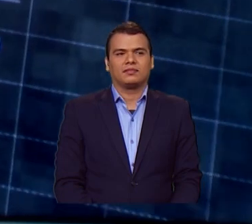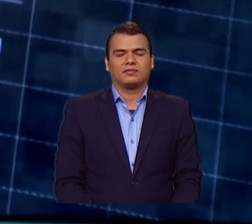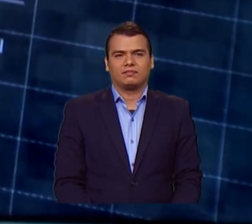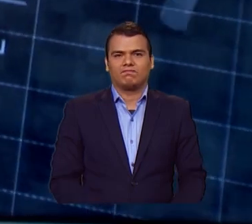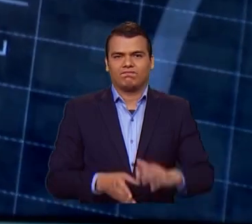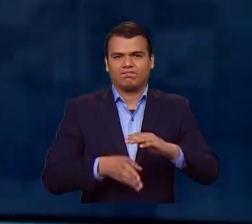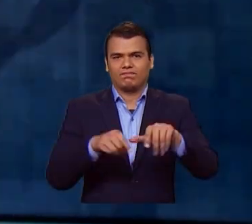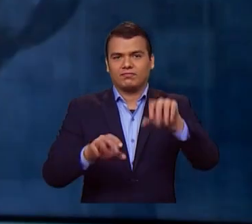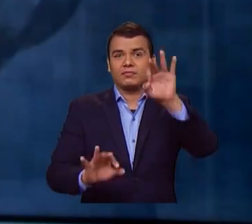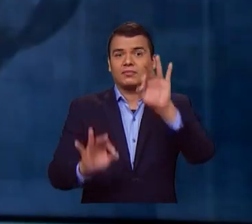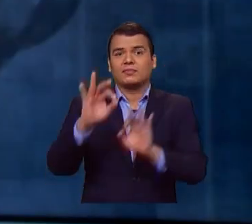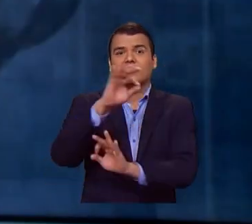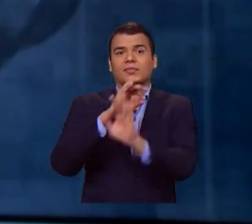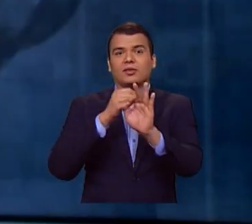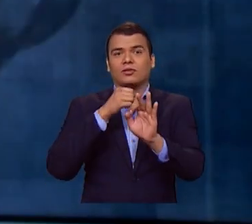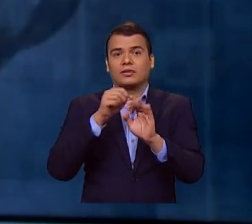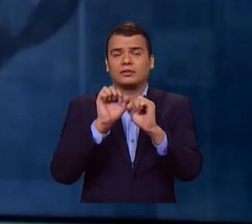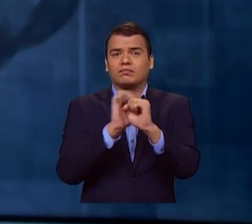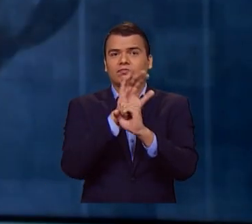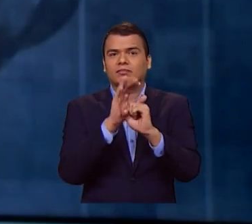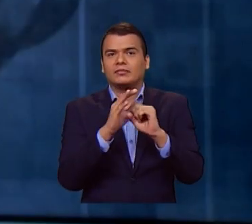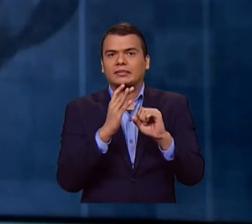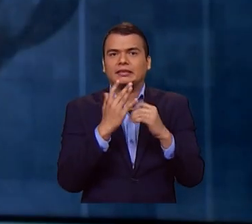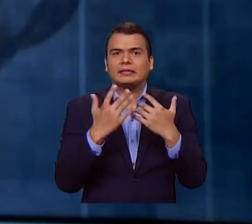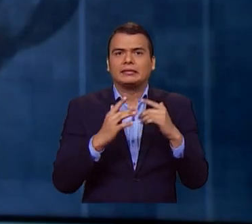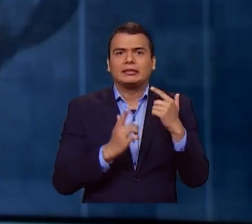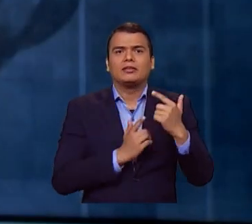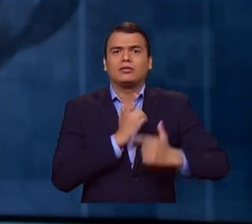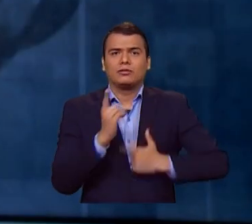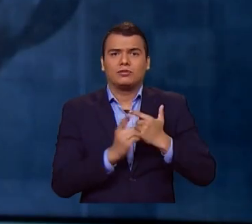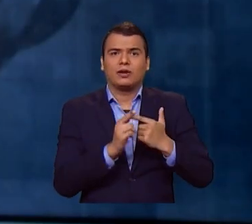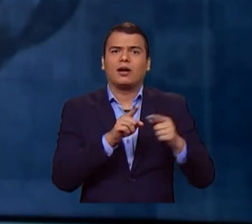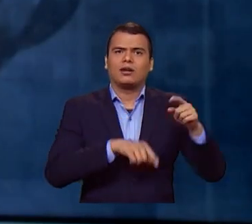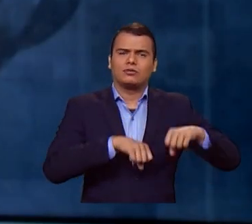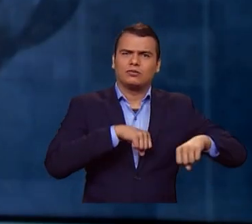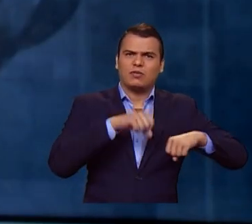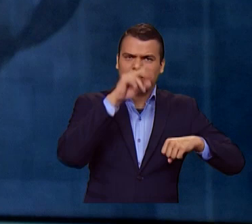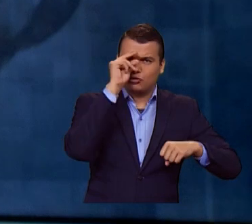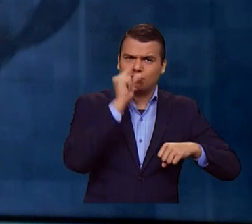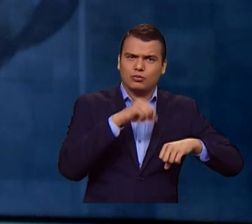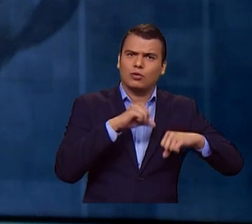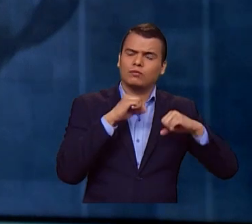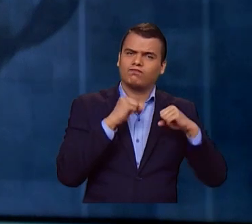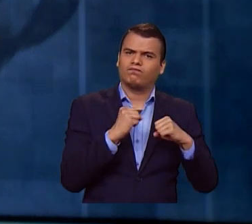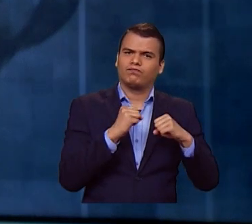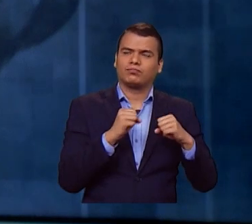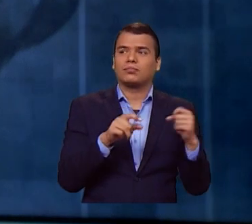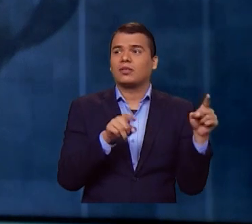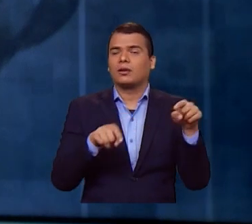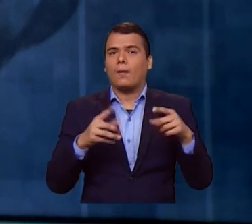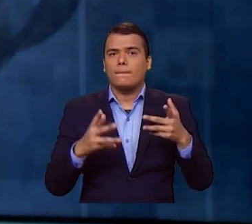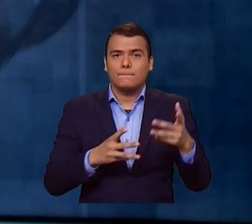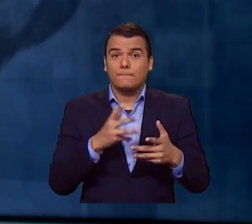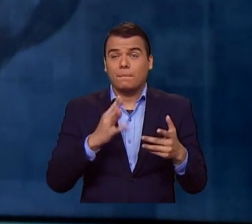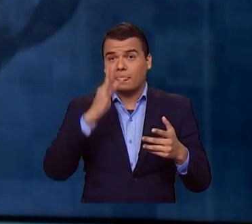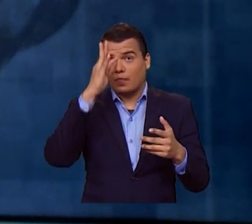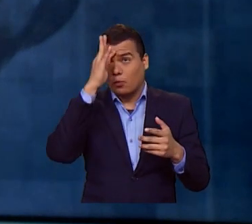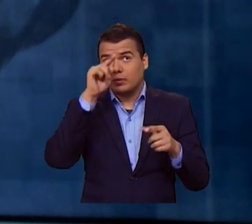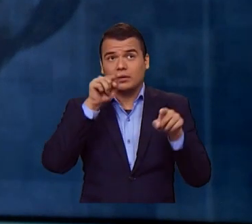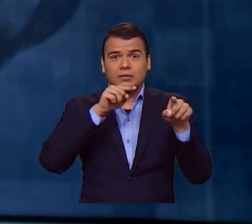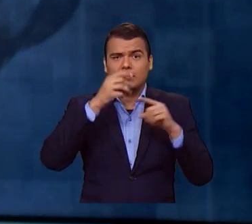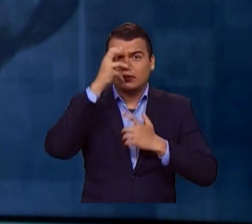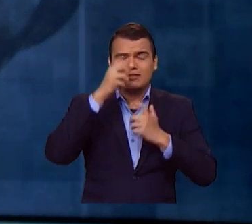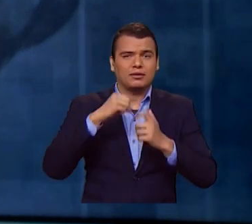La lucha contra el COVID ha sido desigual, pues es una pandemia que llegó de manera fulminante, sin que clínicas y hospitales tuvieran pruebas para